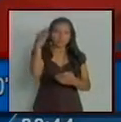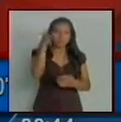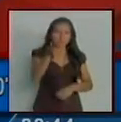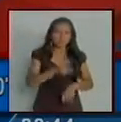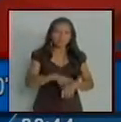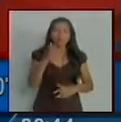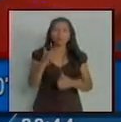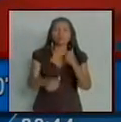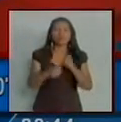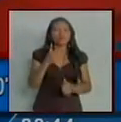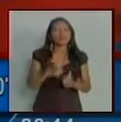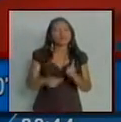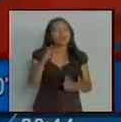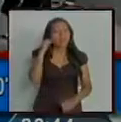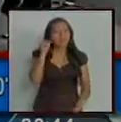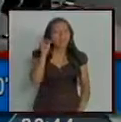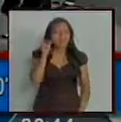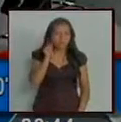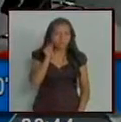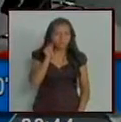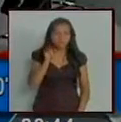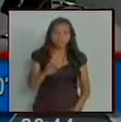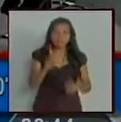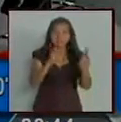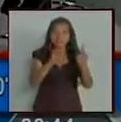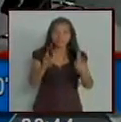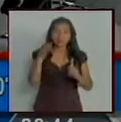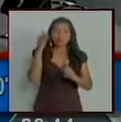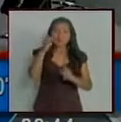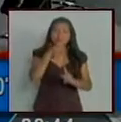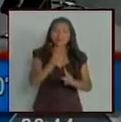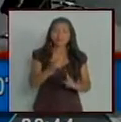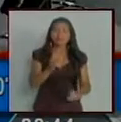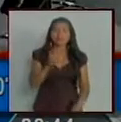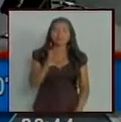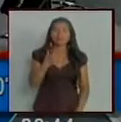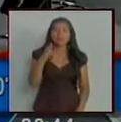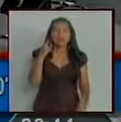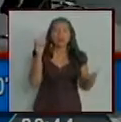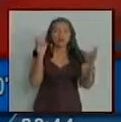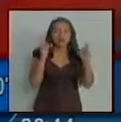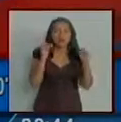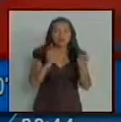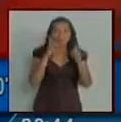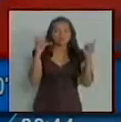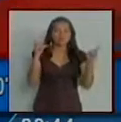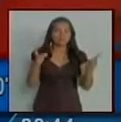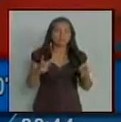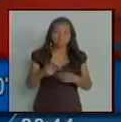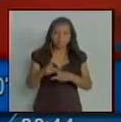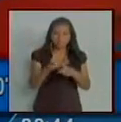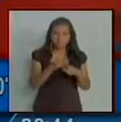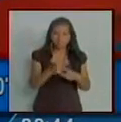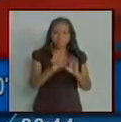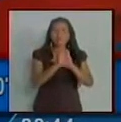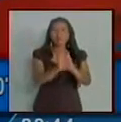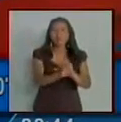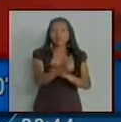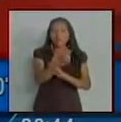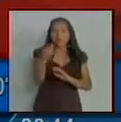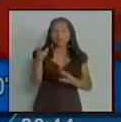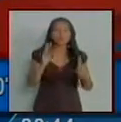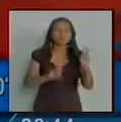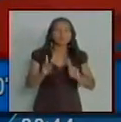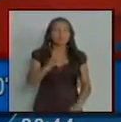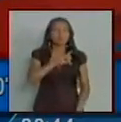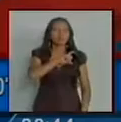es un problema de audición, ¿no? O sea, cuando estén ancianitos lo van a sentir más. Claro. Las personas que son policías, por ejemplo,